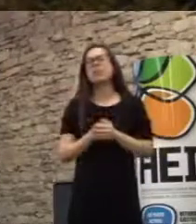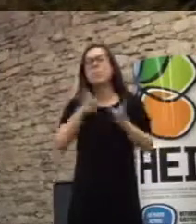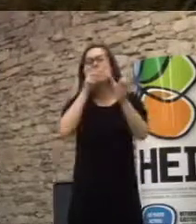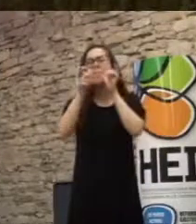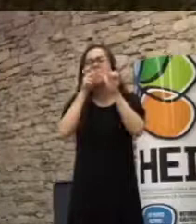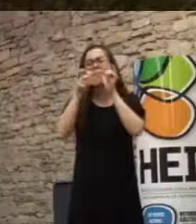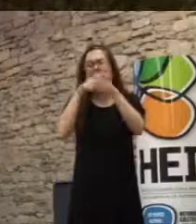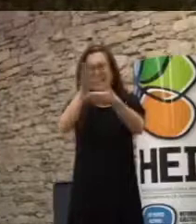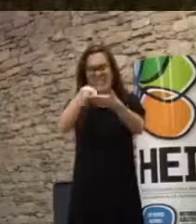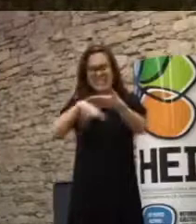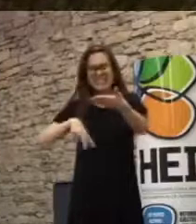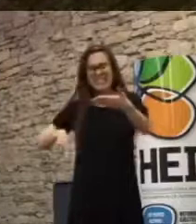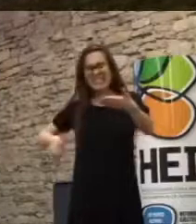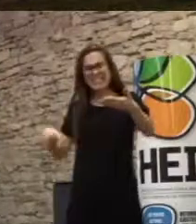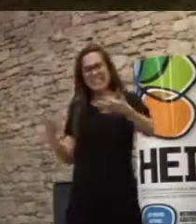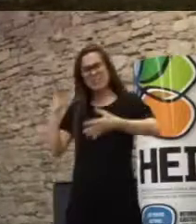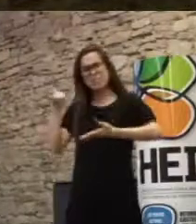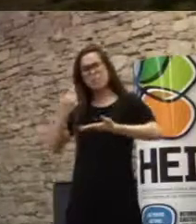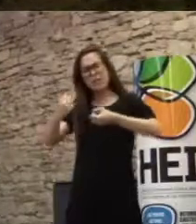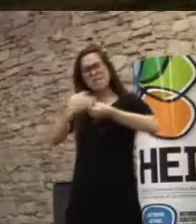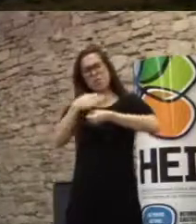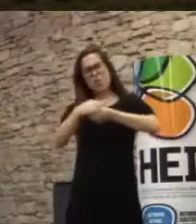en la comunicación humana